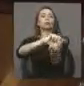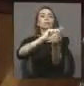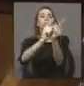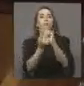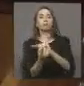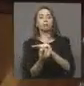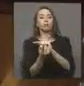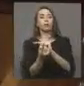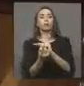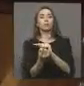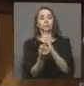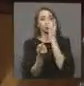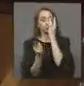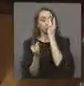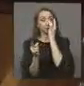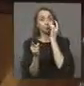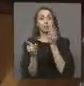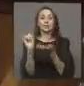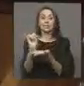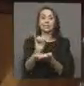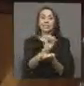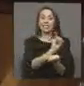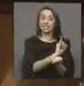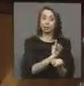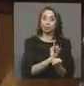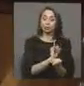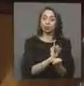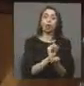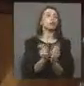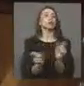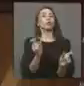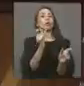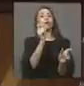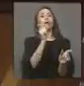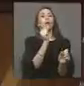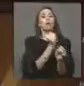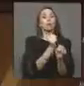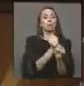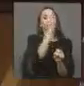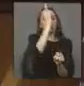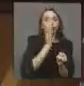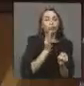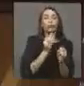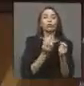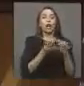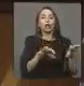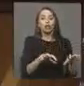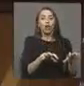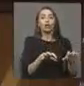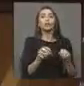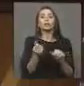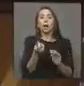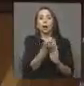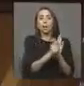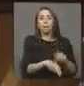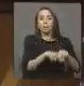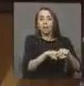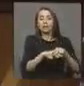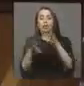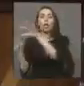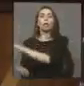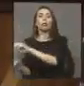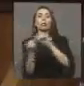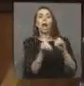el desmantelamiento de las instituciones y el traslado de personas, equipos, presupuestos y materiales de la nueva capital